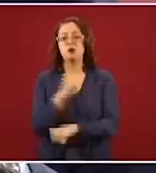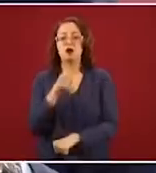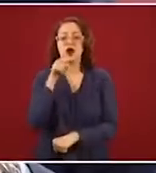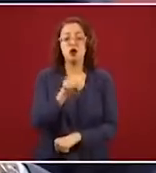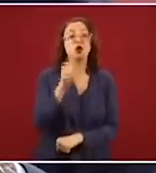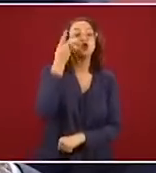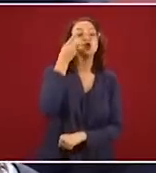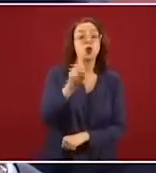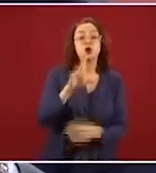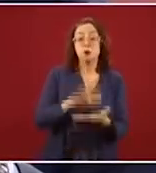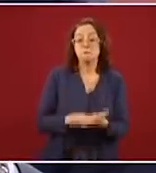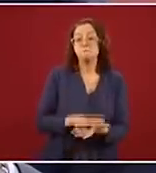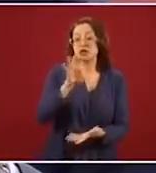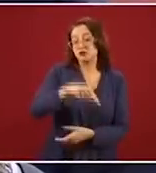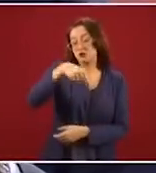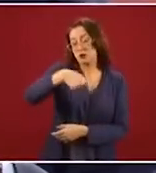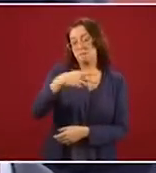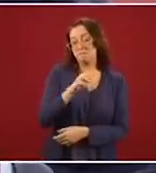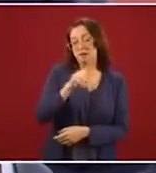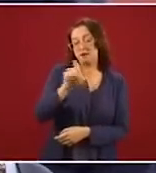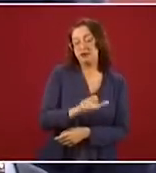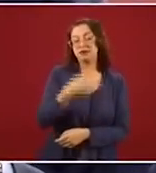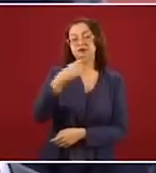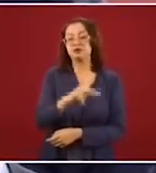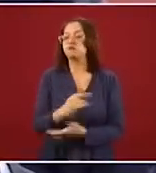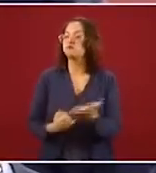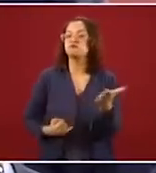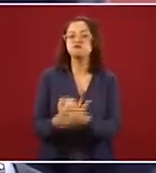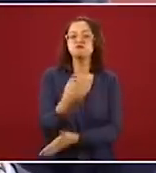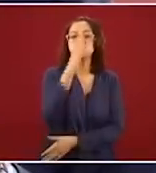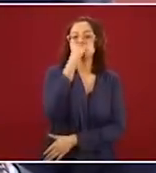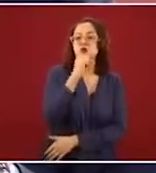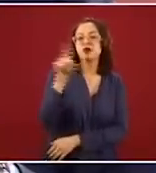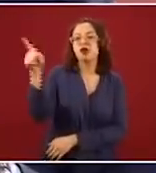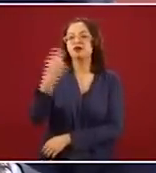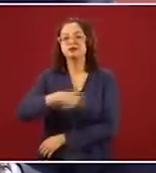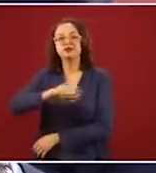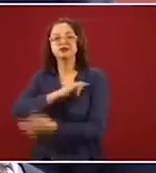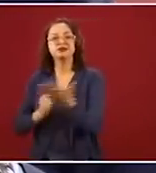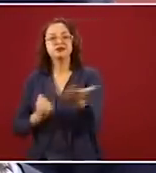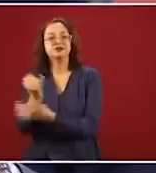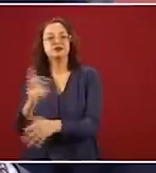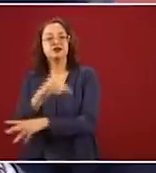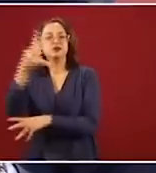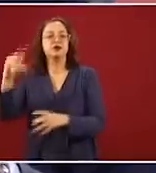los otros socios, y todo eso se está ordenando ya.